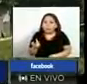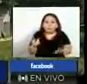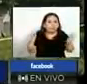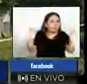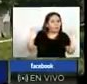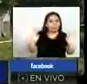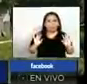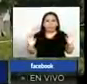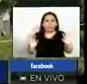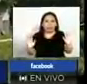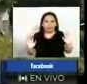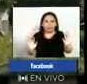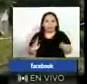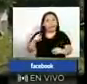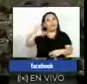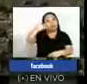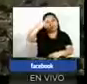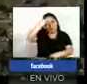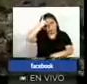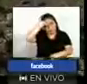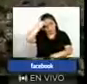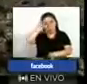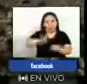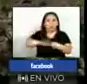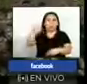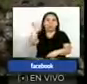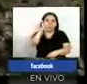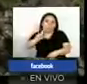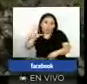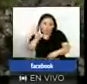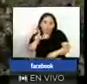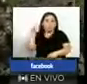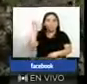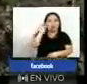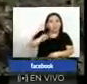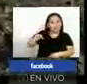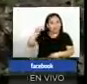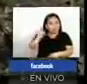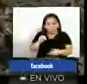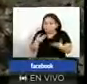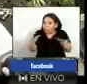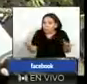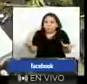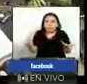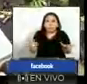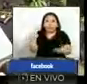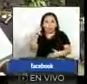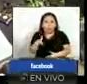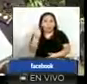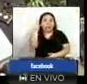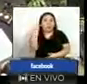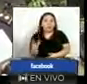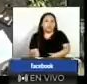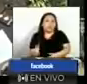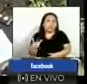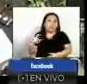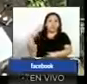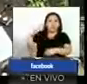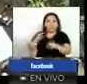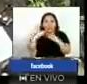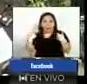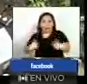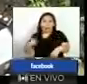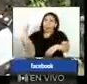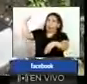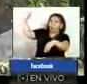no lo encontraron. Estuvo el día domingo, el día lunes, martes, hasta este día, ¿verdad? Expuesto a lo que es al sol y a las